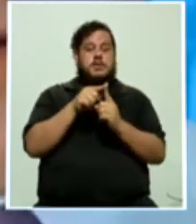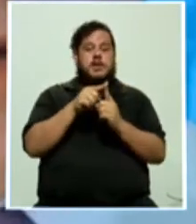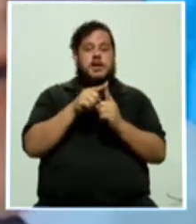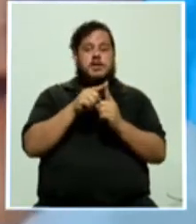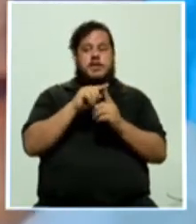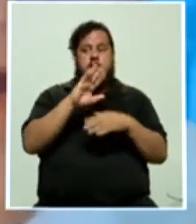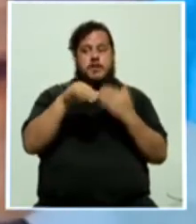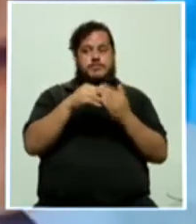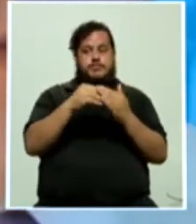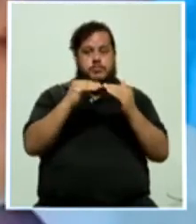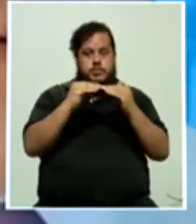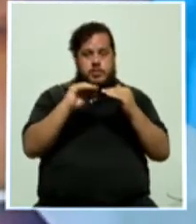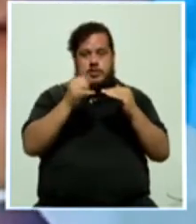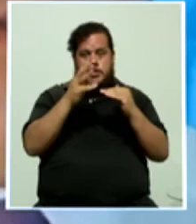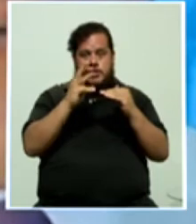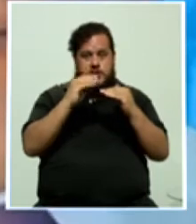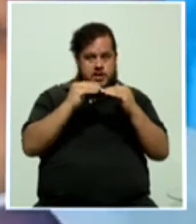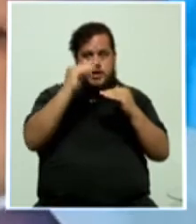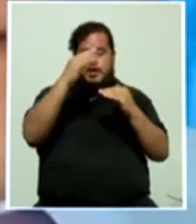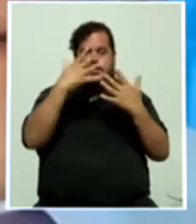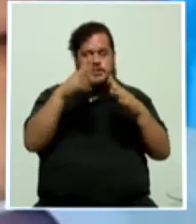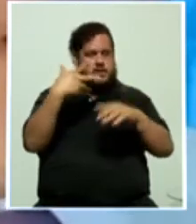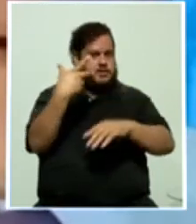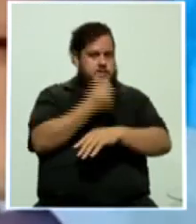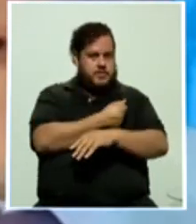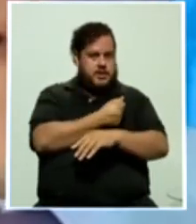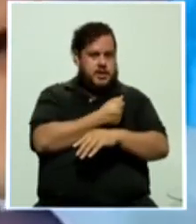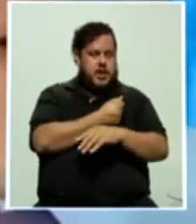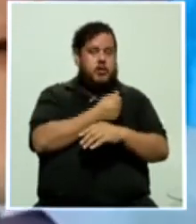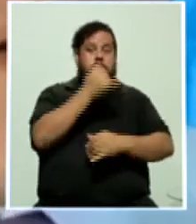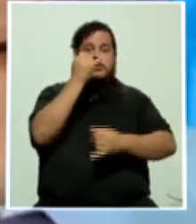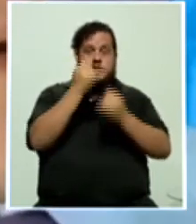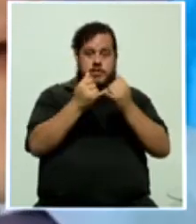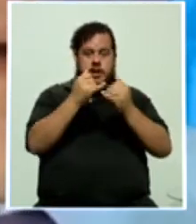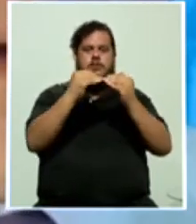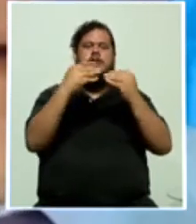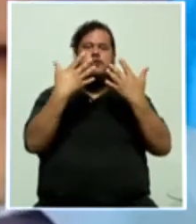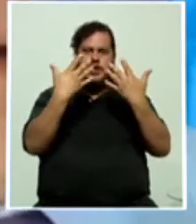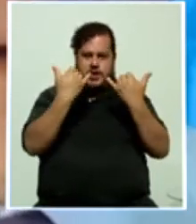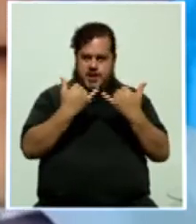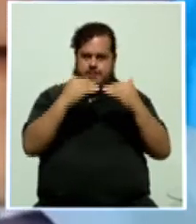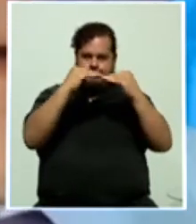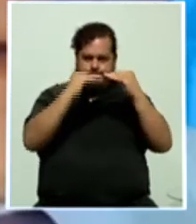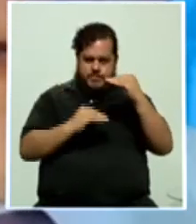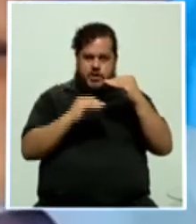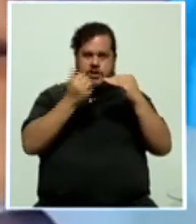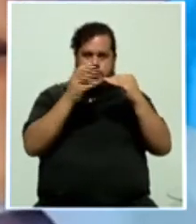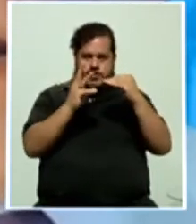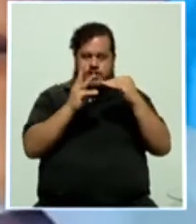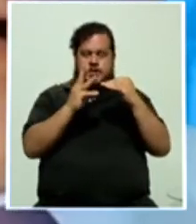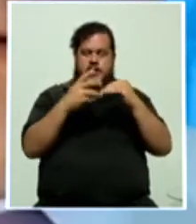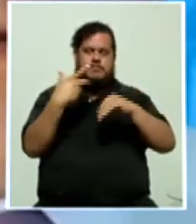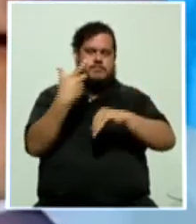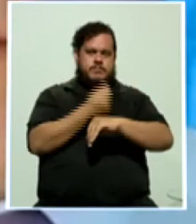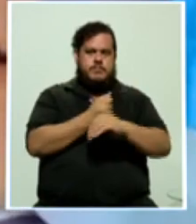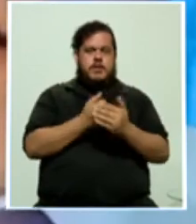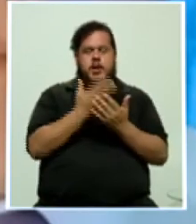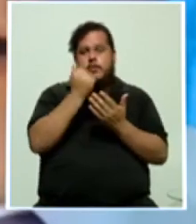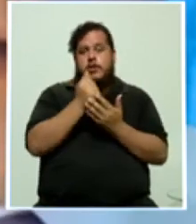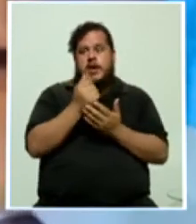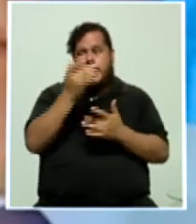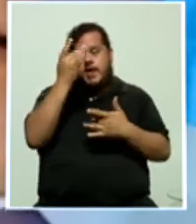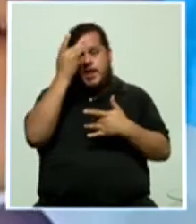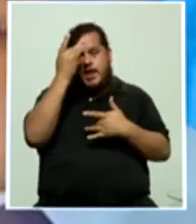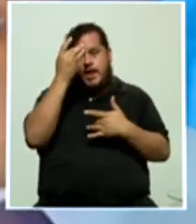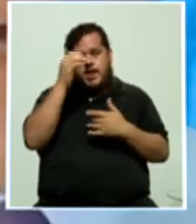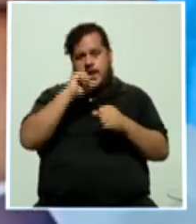el resto de la población, ya que se sabe que el COVID no enferma